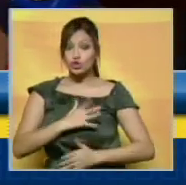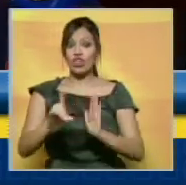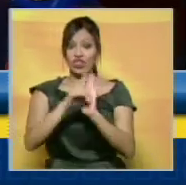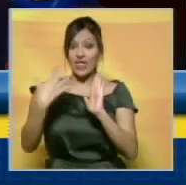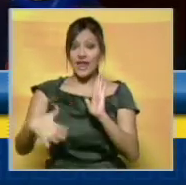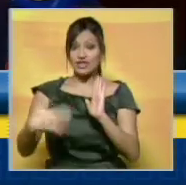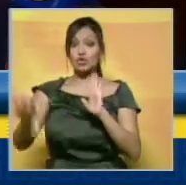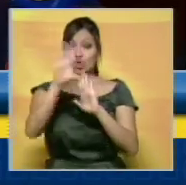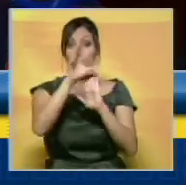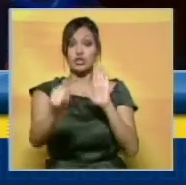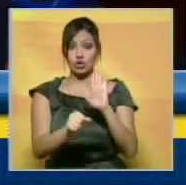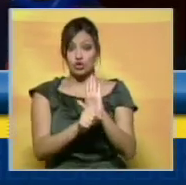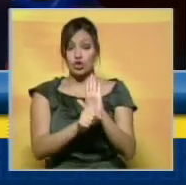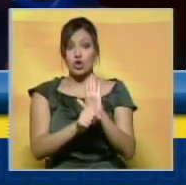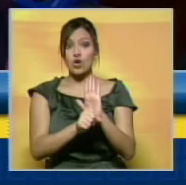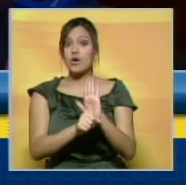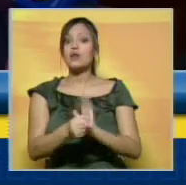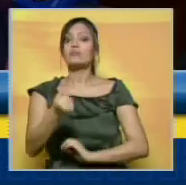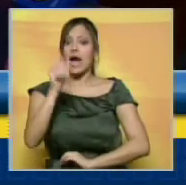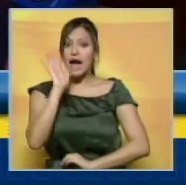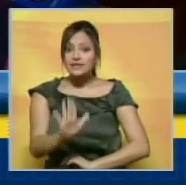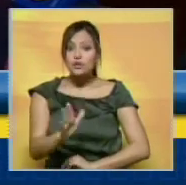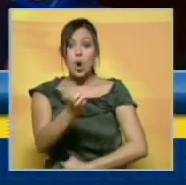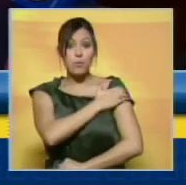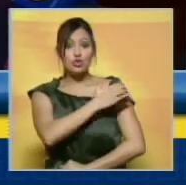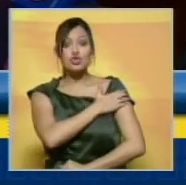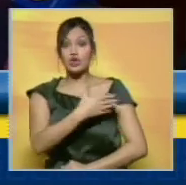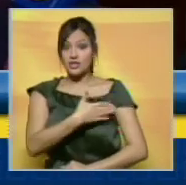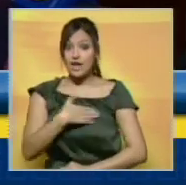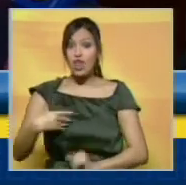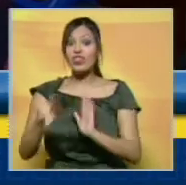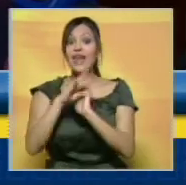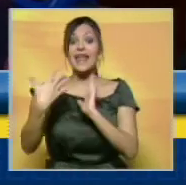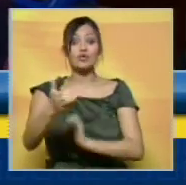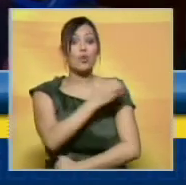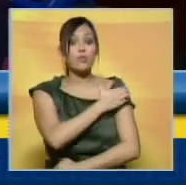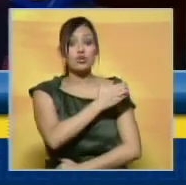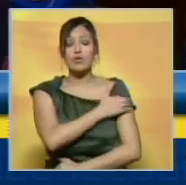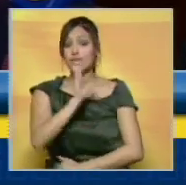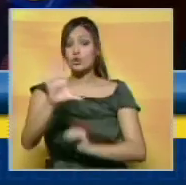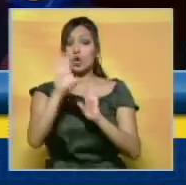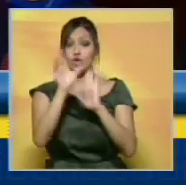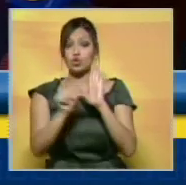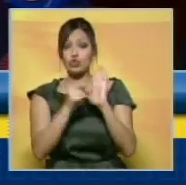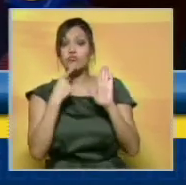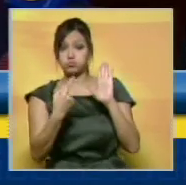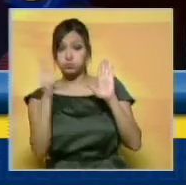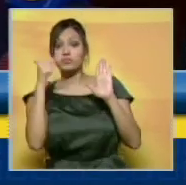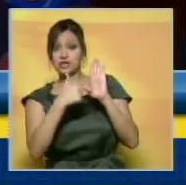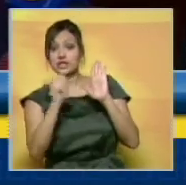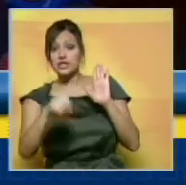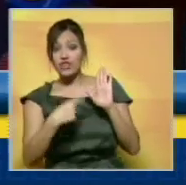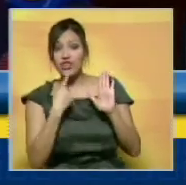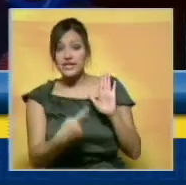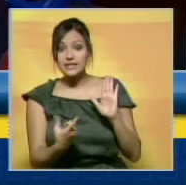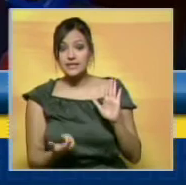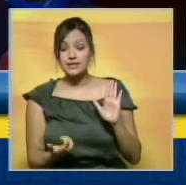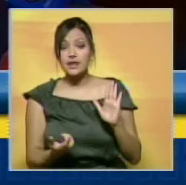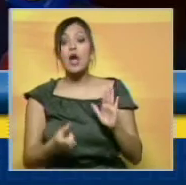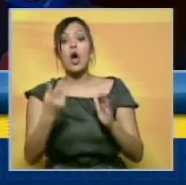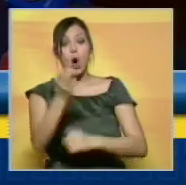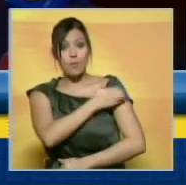derecho constitucional de hacer oposición. El derecho de oposición es un derecho constitucional. En una democracia tiene que